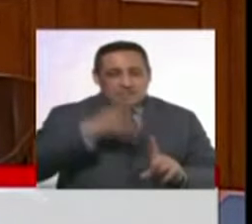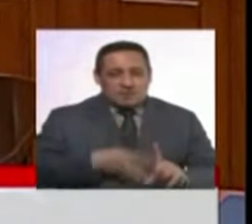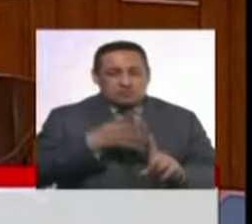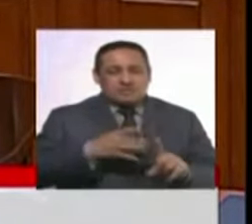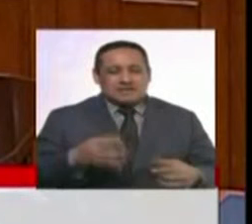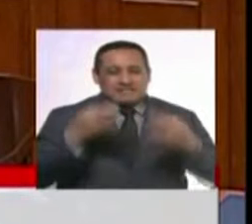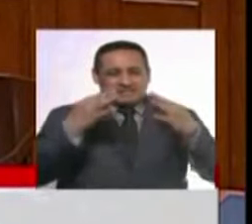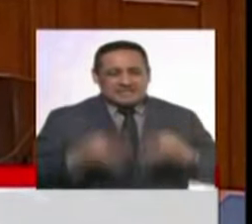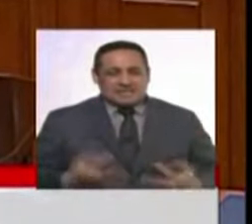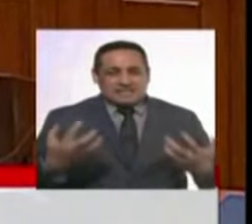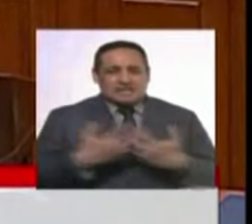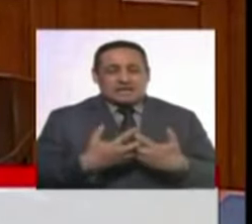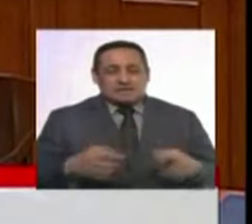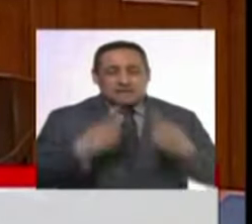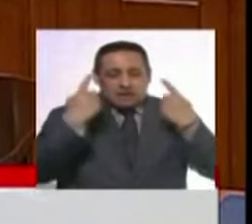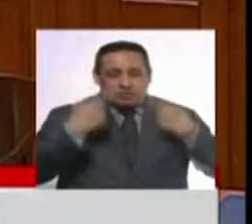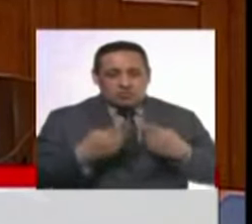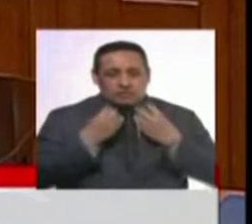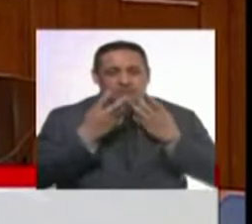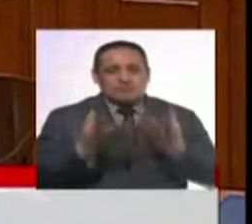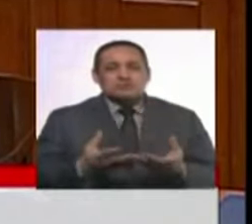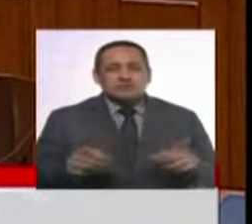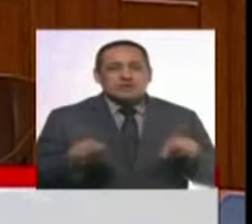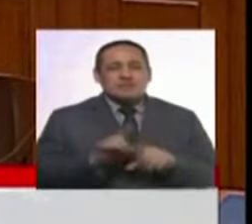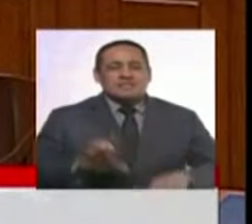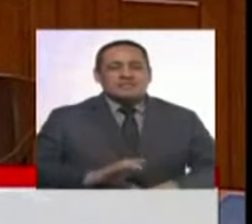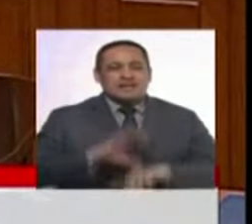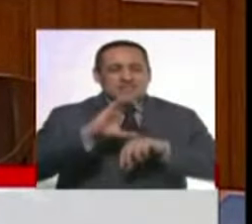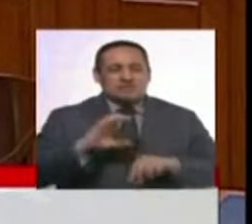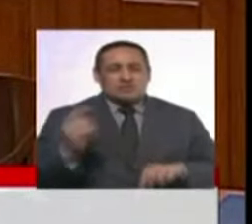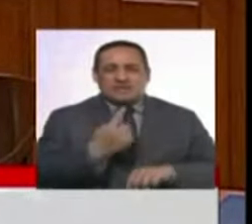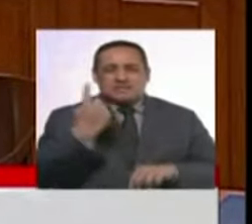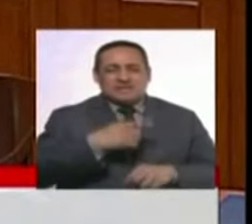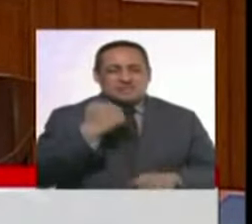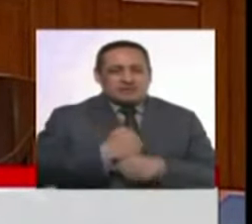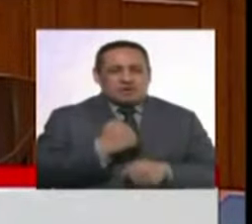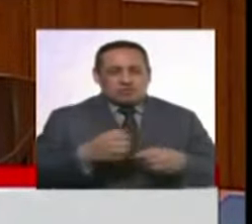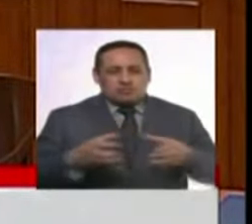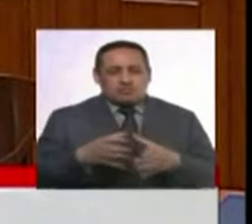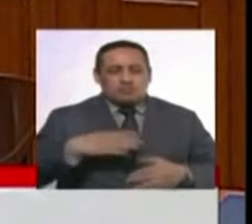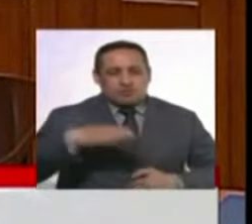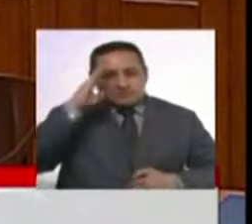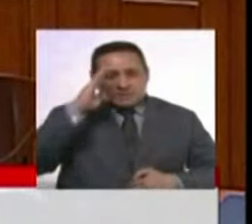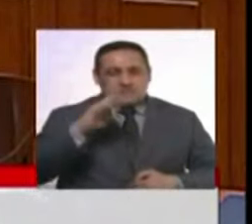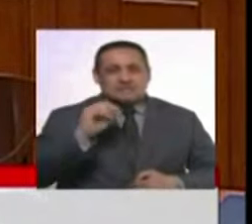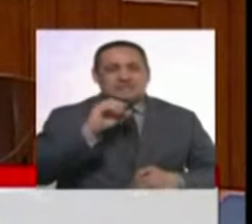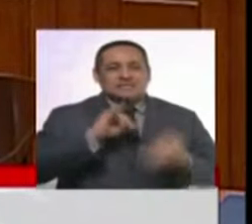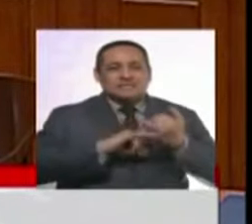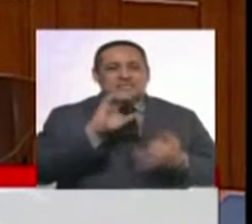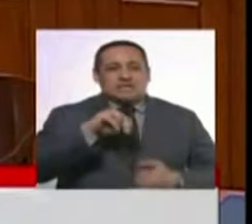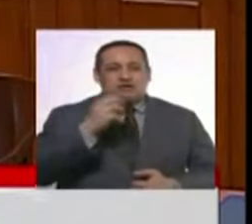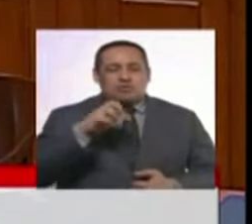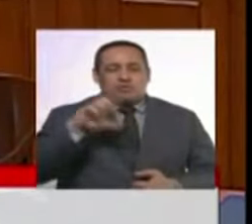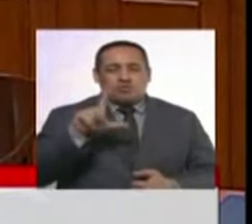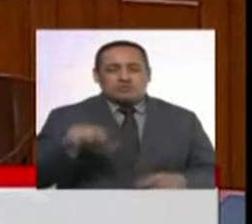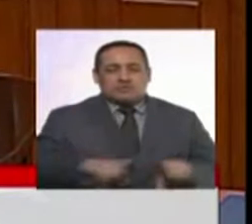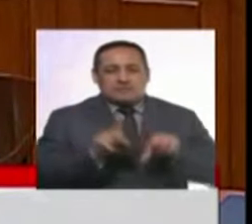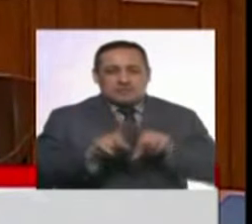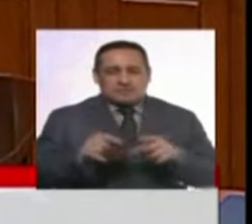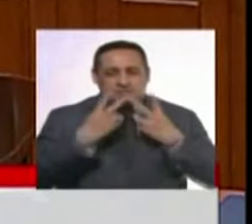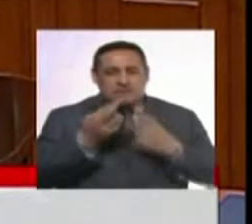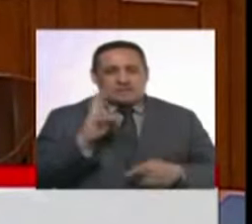manera íntegra de acuerdo a la información del Centro Nacional de operaciones policiales senopol la incidencia